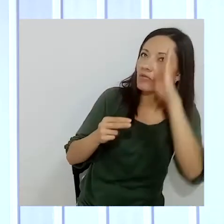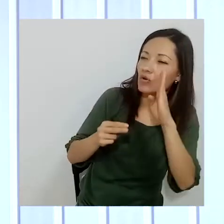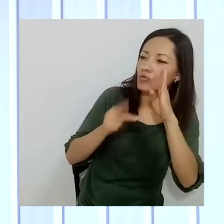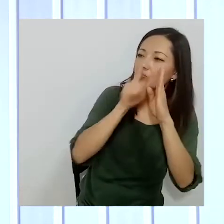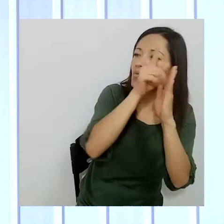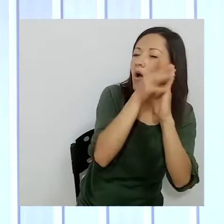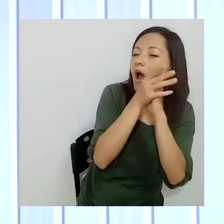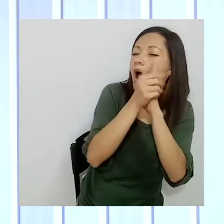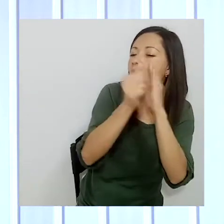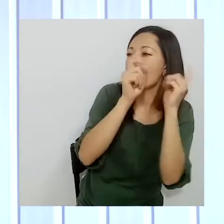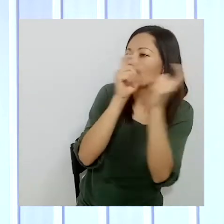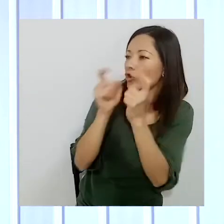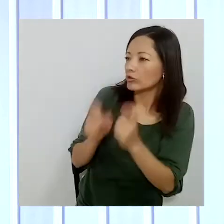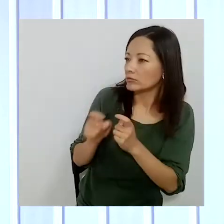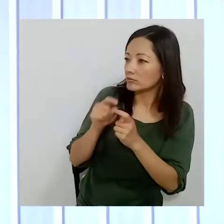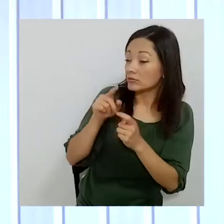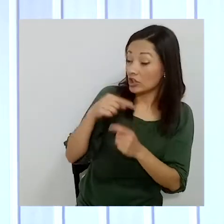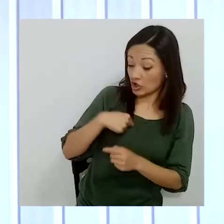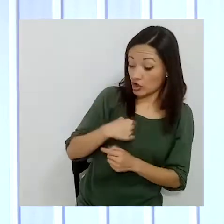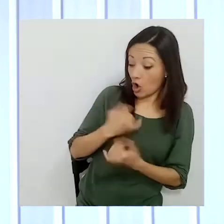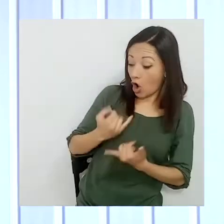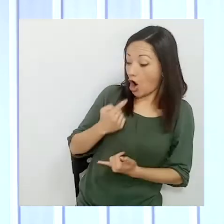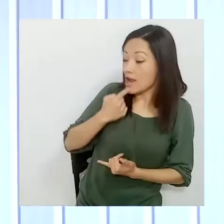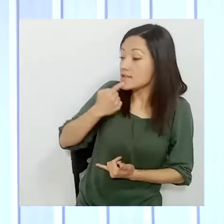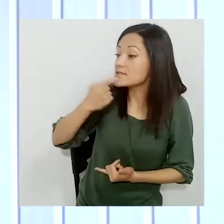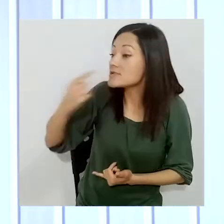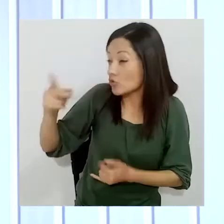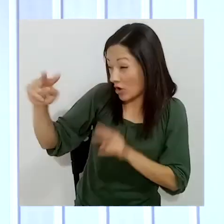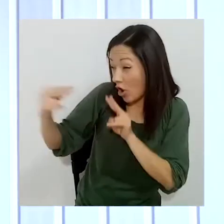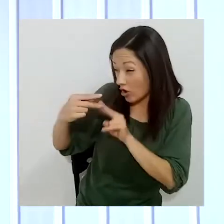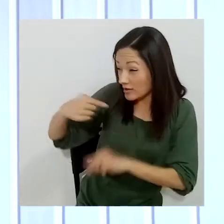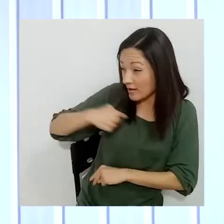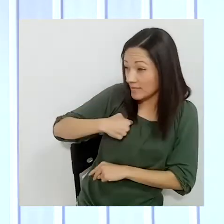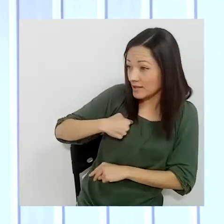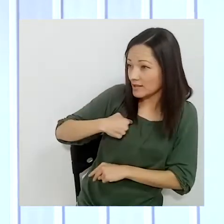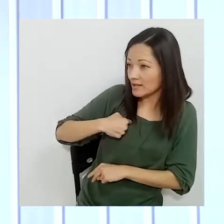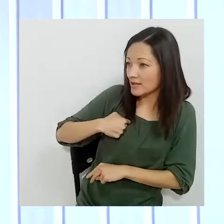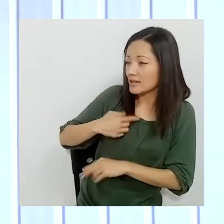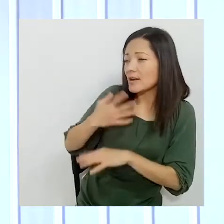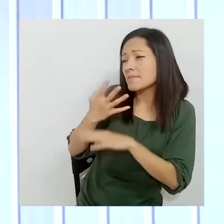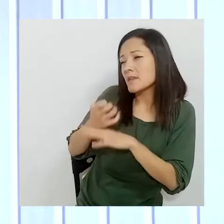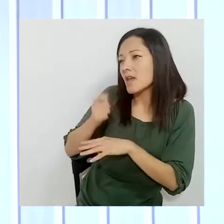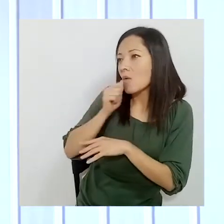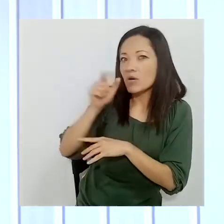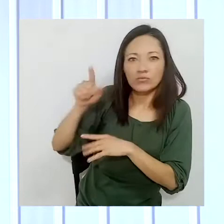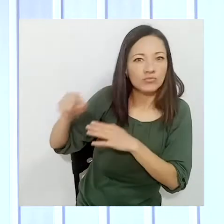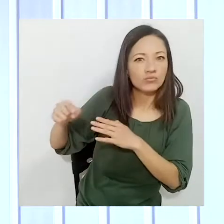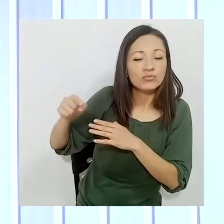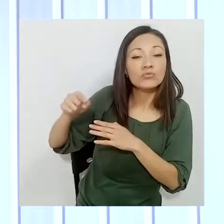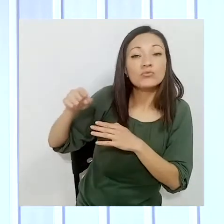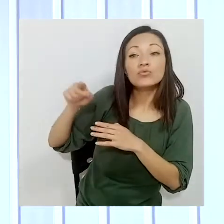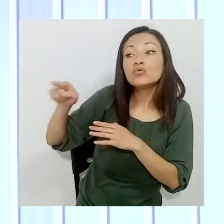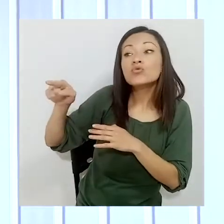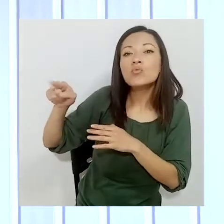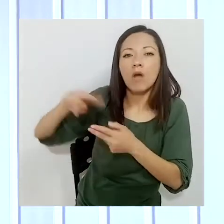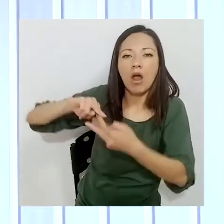dice, dame de beber, tú le pedirías y él te daría agua viva. De